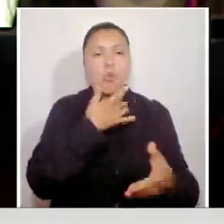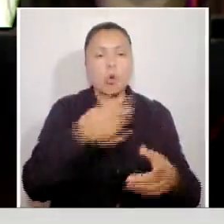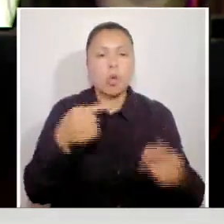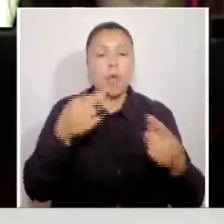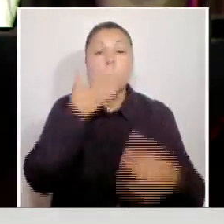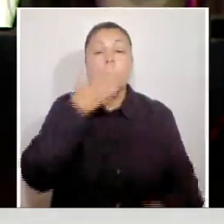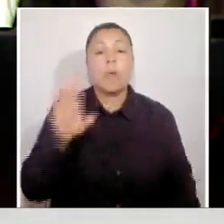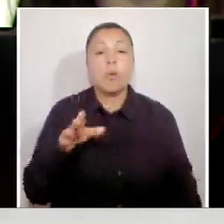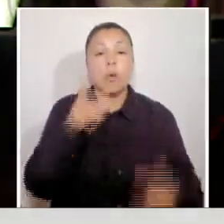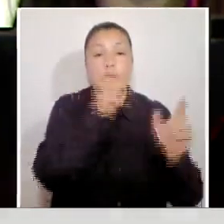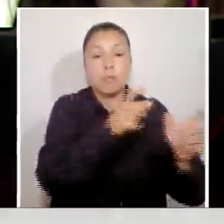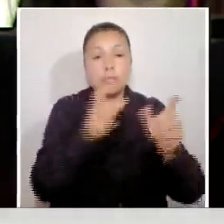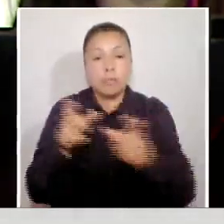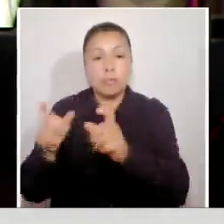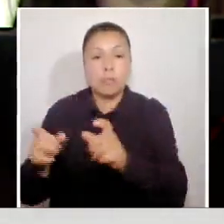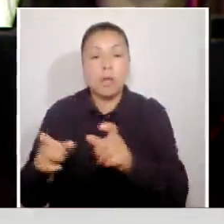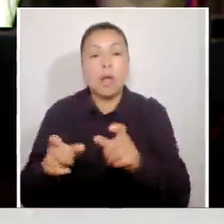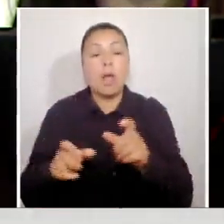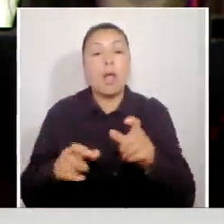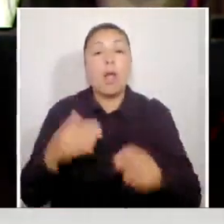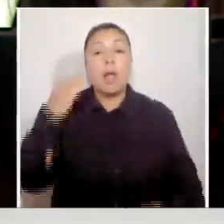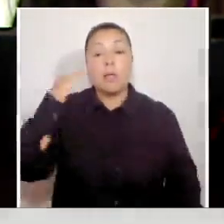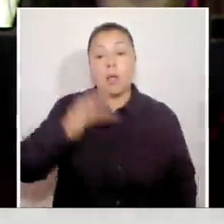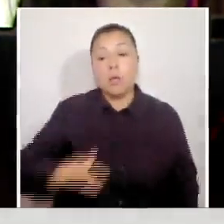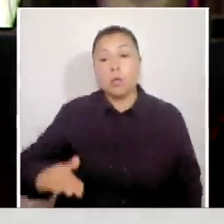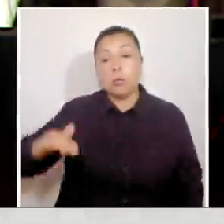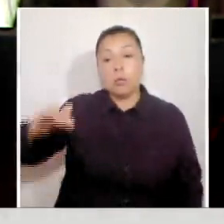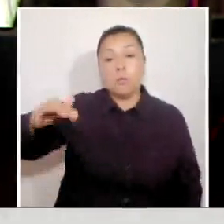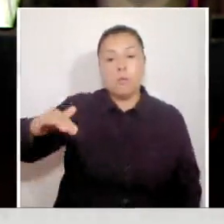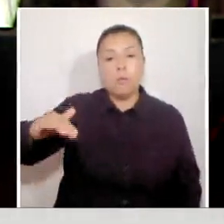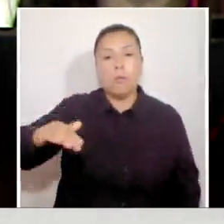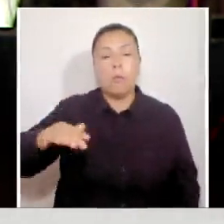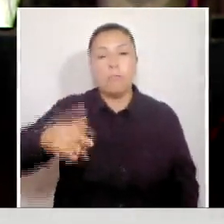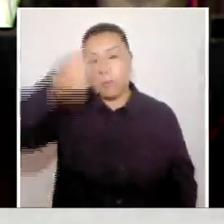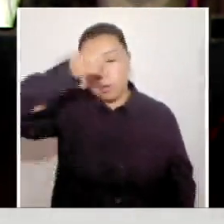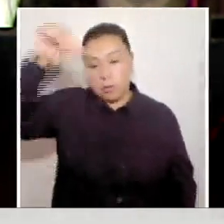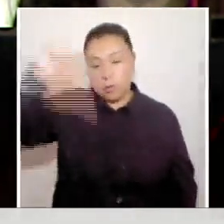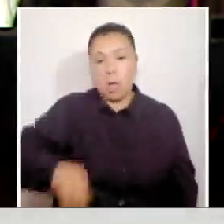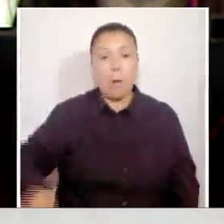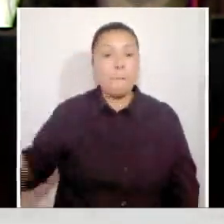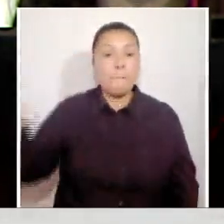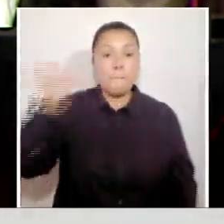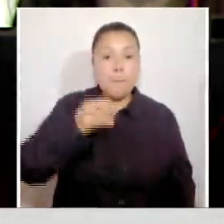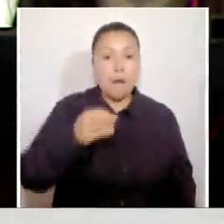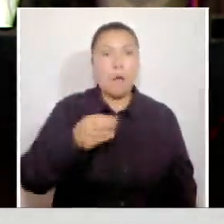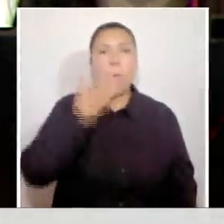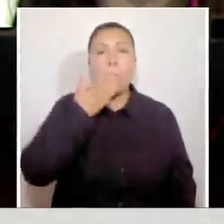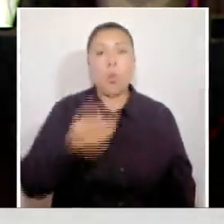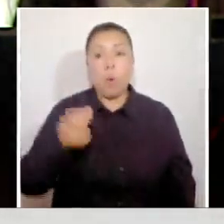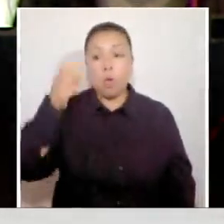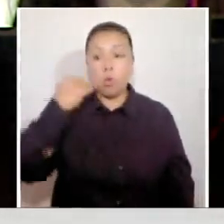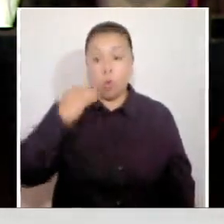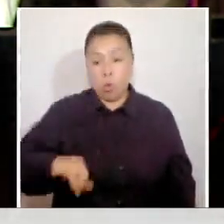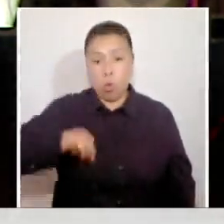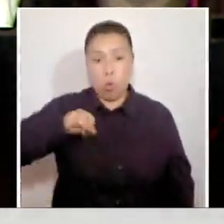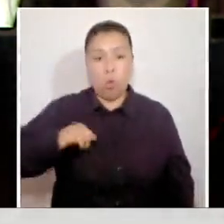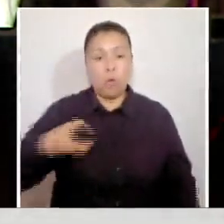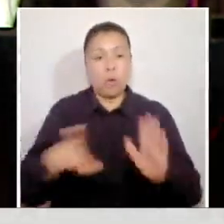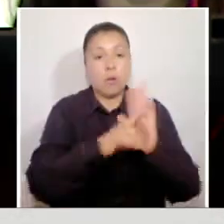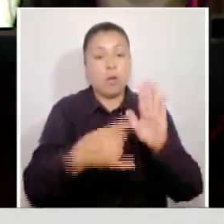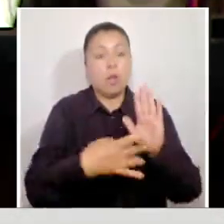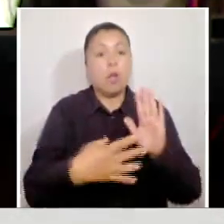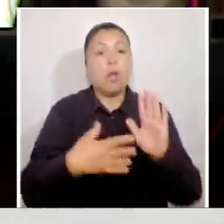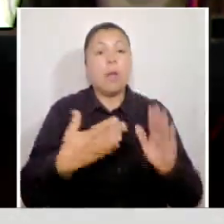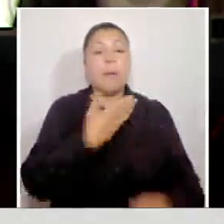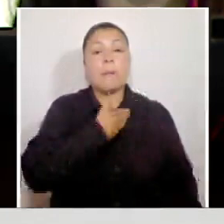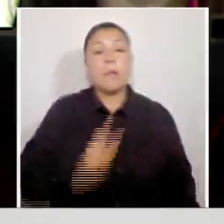la persecución de los menores de edad y a establecer una sanción mayor cuando cometan delitos y presidente